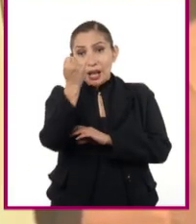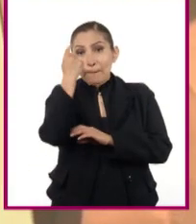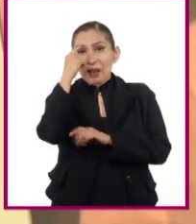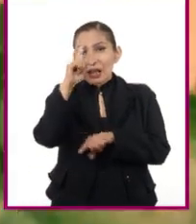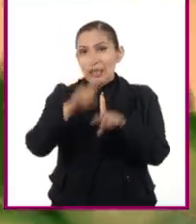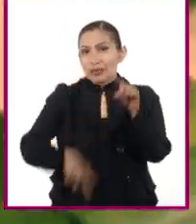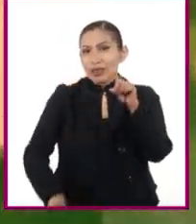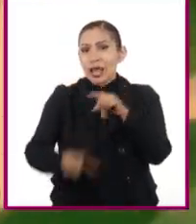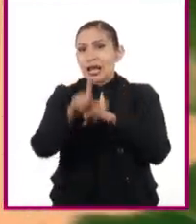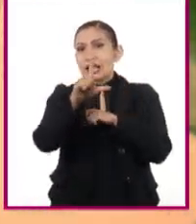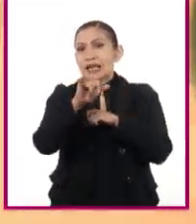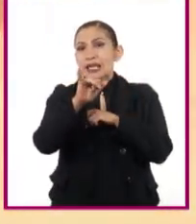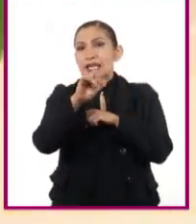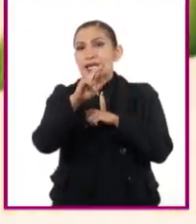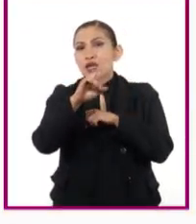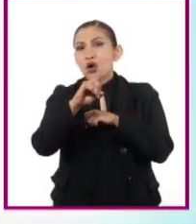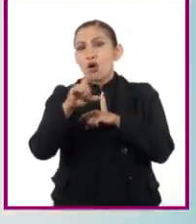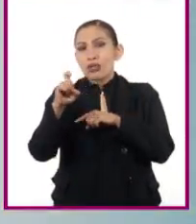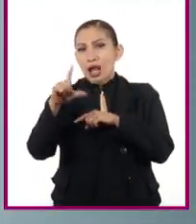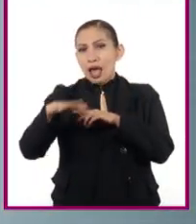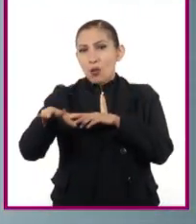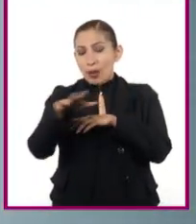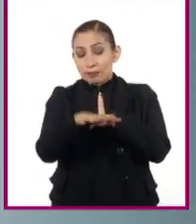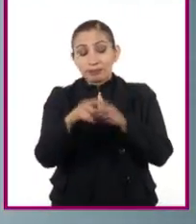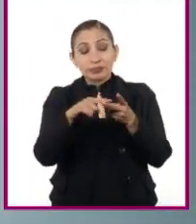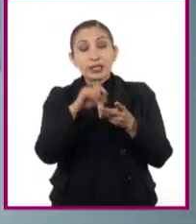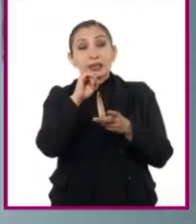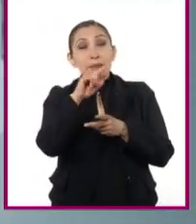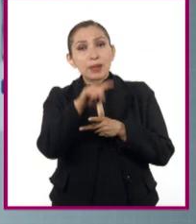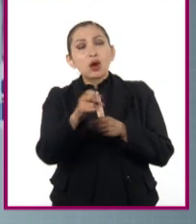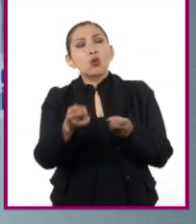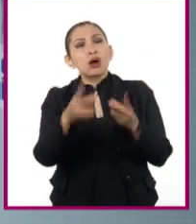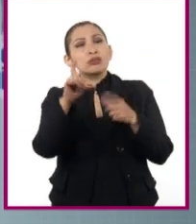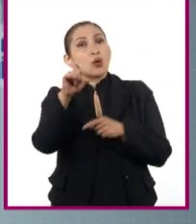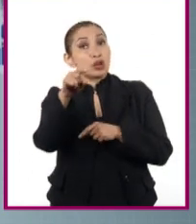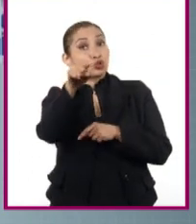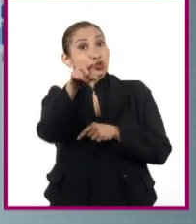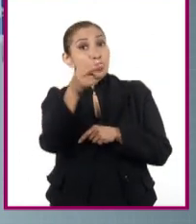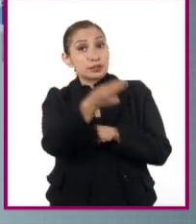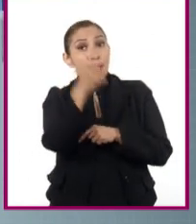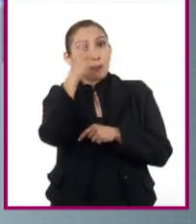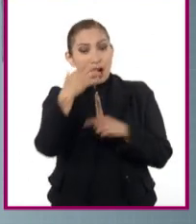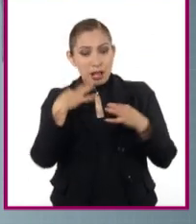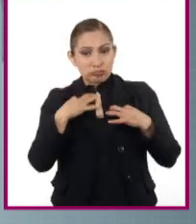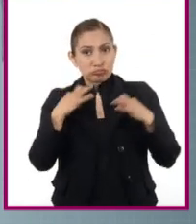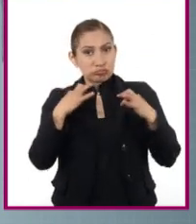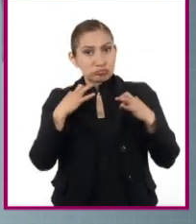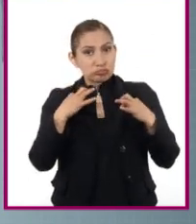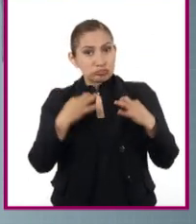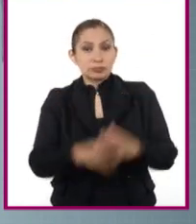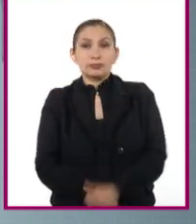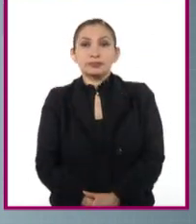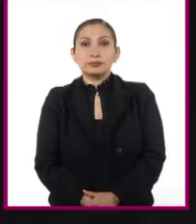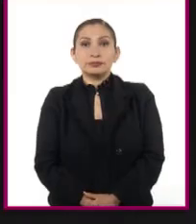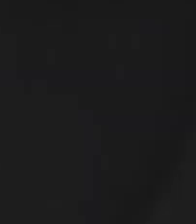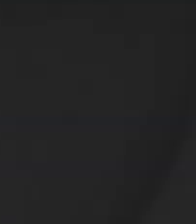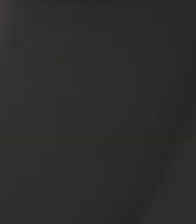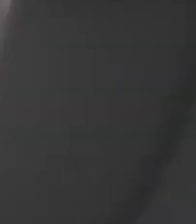para combatir el lirio acuático. Y te diremos cuánta agua necesitas para vestirte.